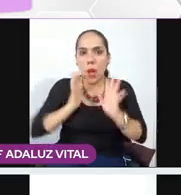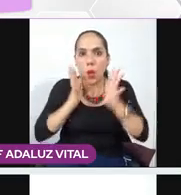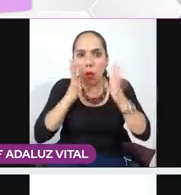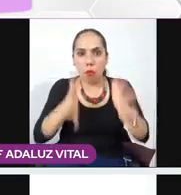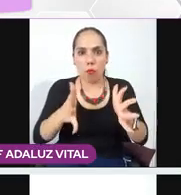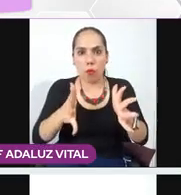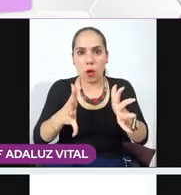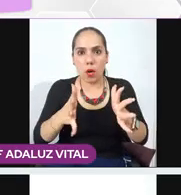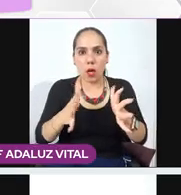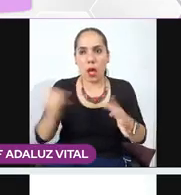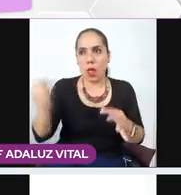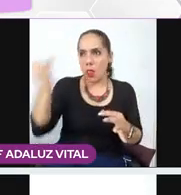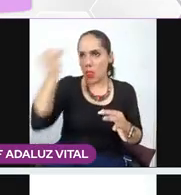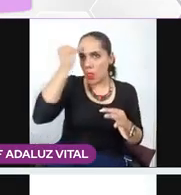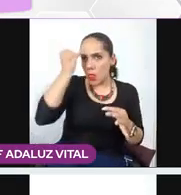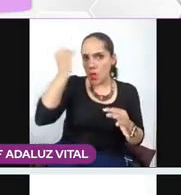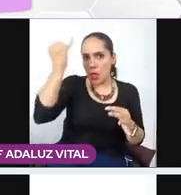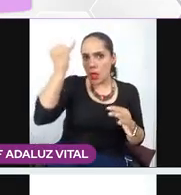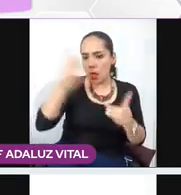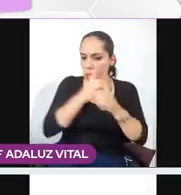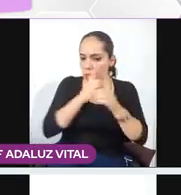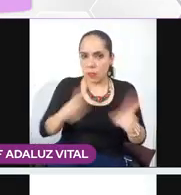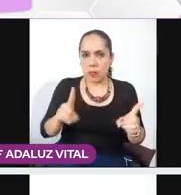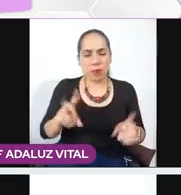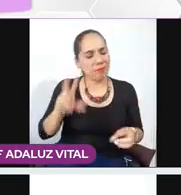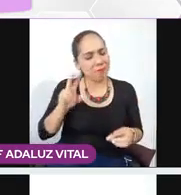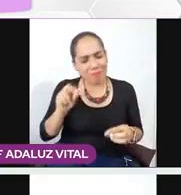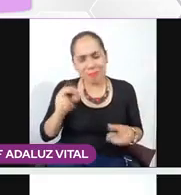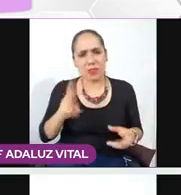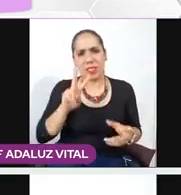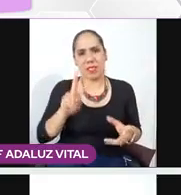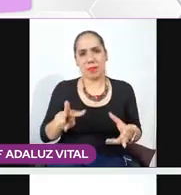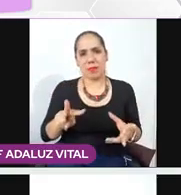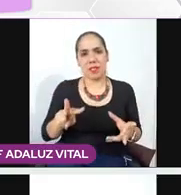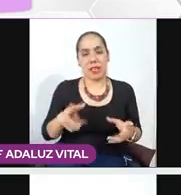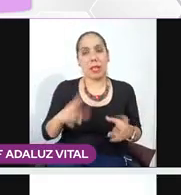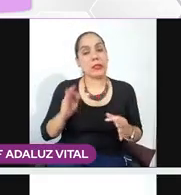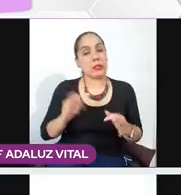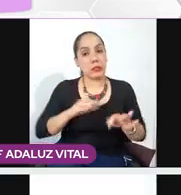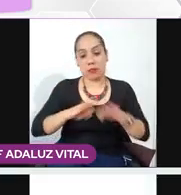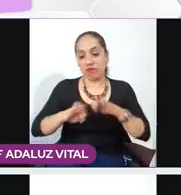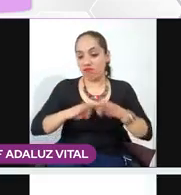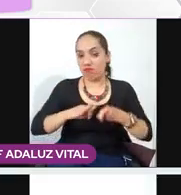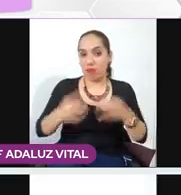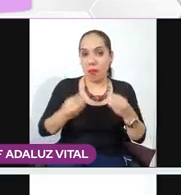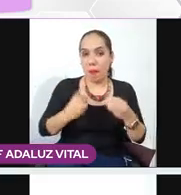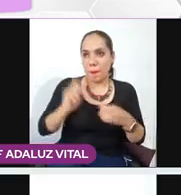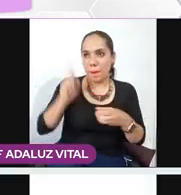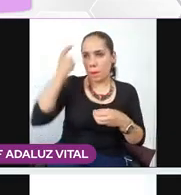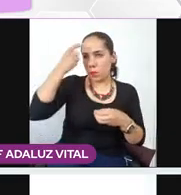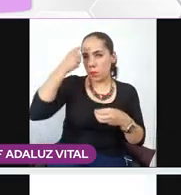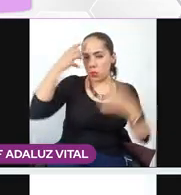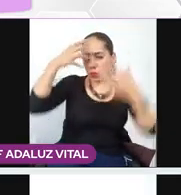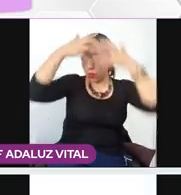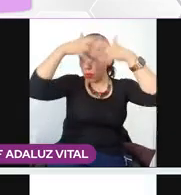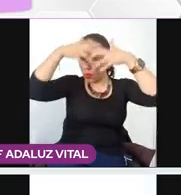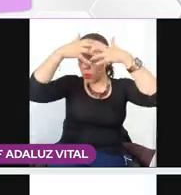¿no? Yo creo que tendríamos que trabajar desde acá, ¿no? Desde los